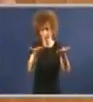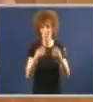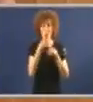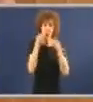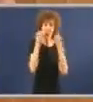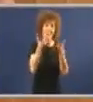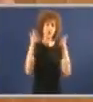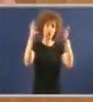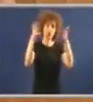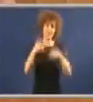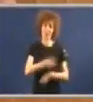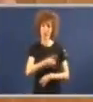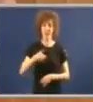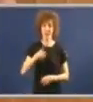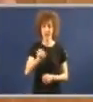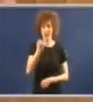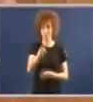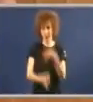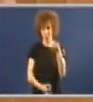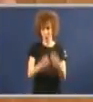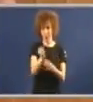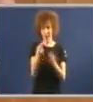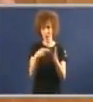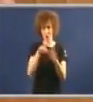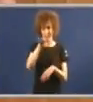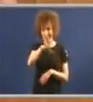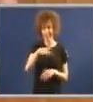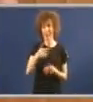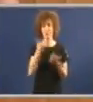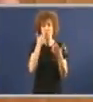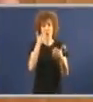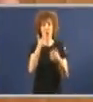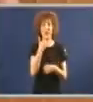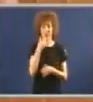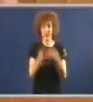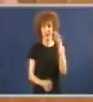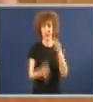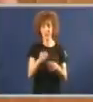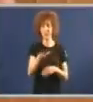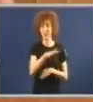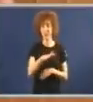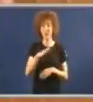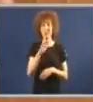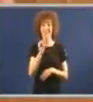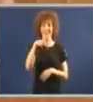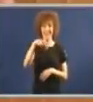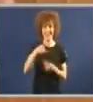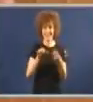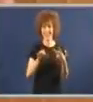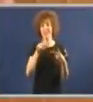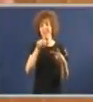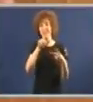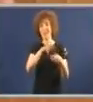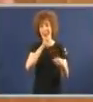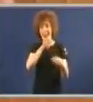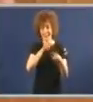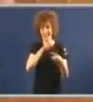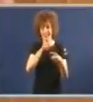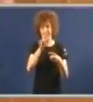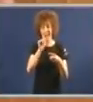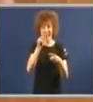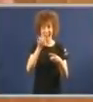do Consello Xeral do Poder Xudicial do ano 2015, onde se destaca que os xulgados de Cangas do Morrazo, Lalín, Cambados e Becerrea